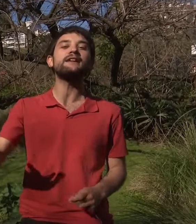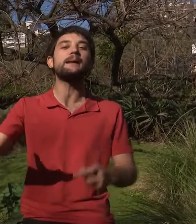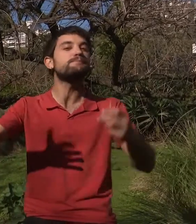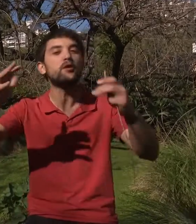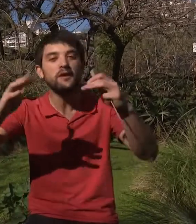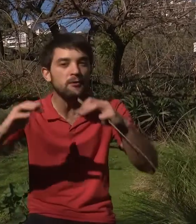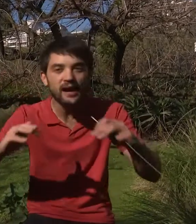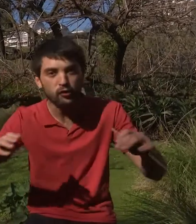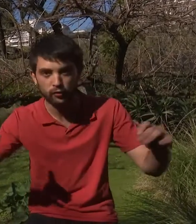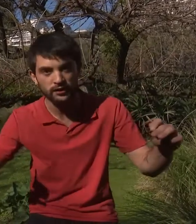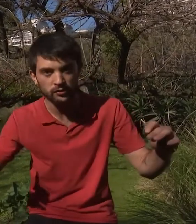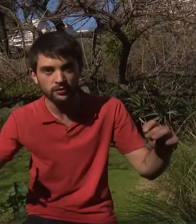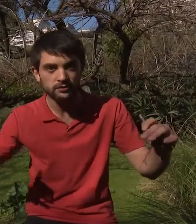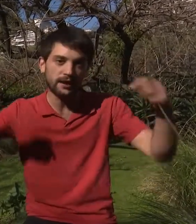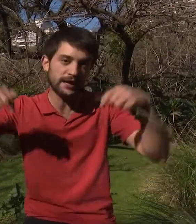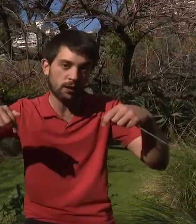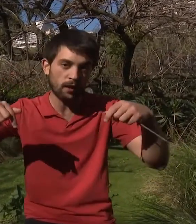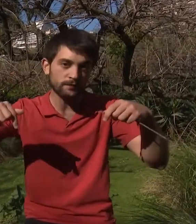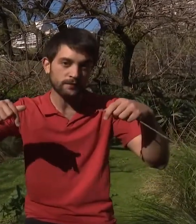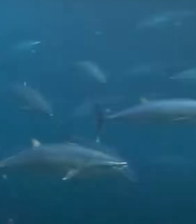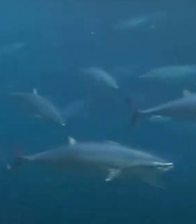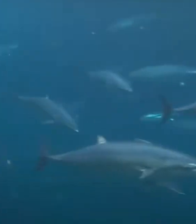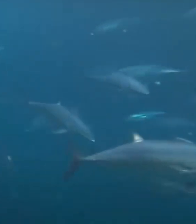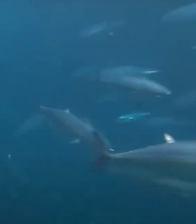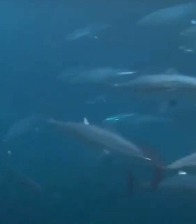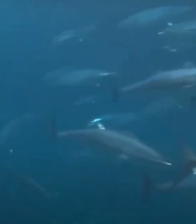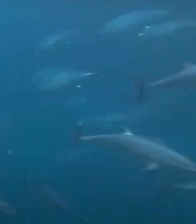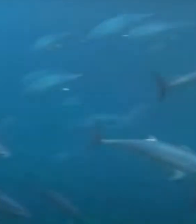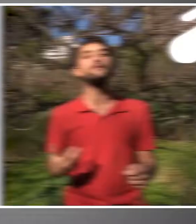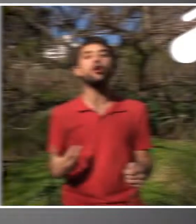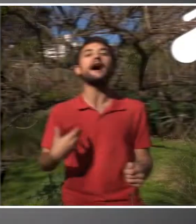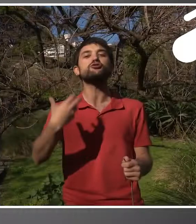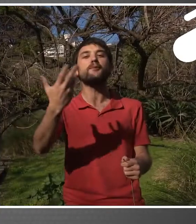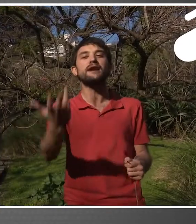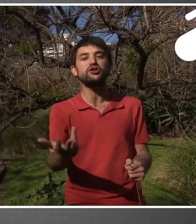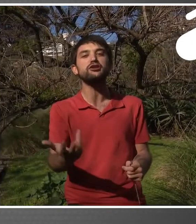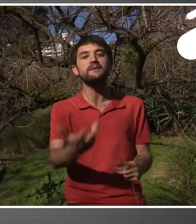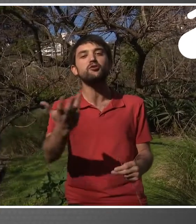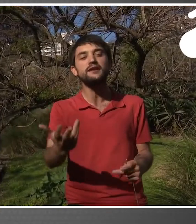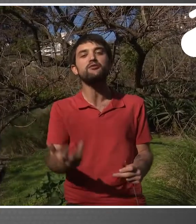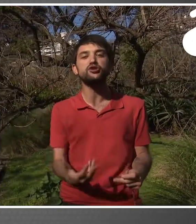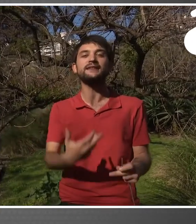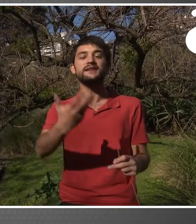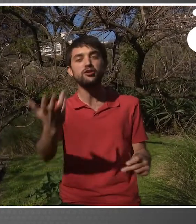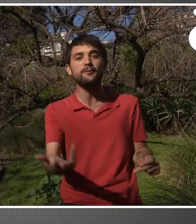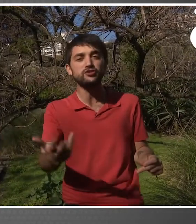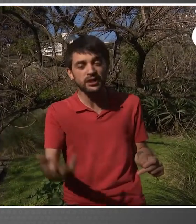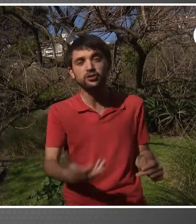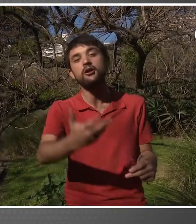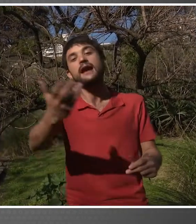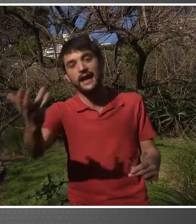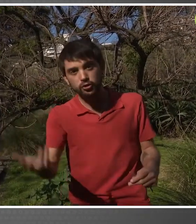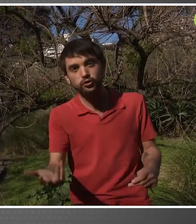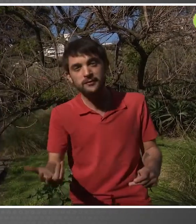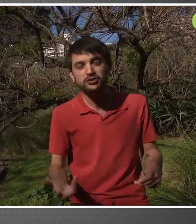animales que habitan por debajo nuestro, en el agua. Y es que el atún rojo vio a su población disminuida en un